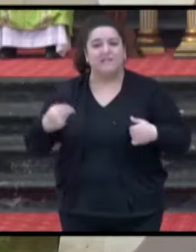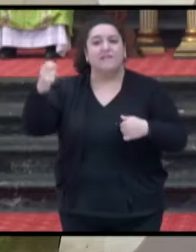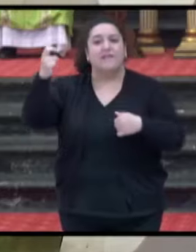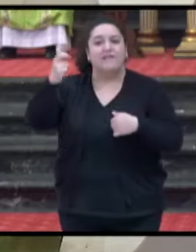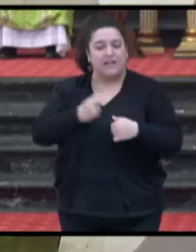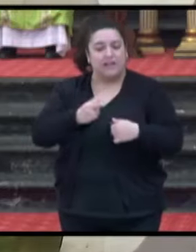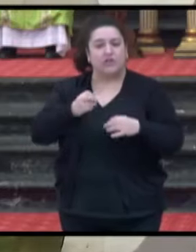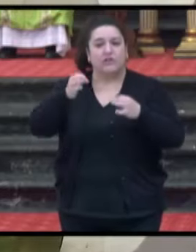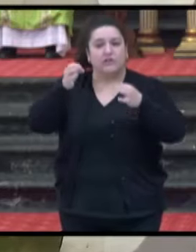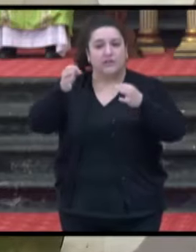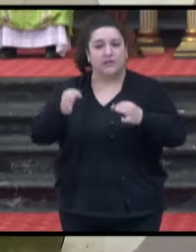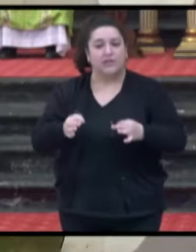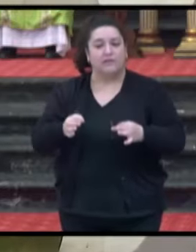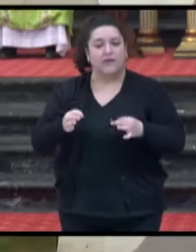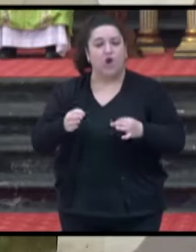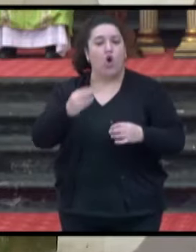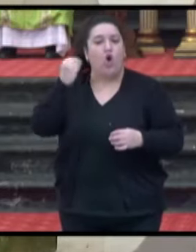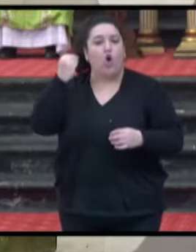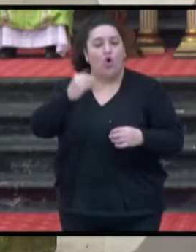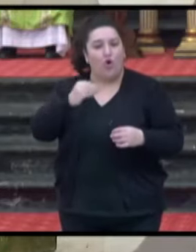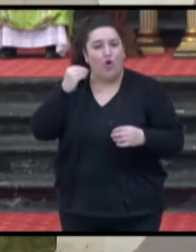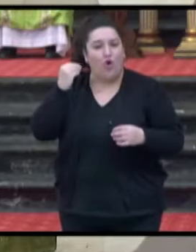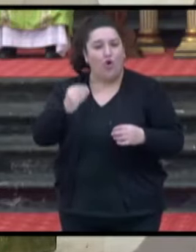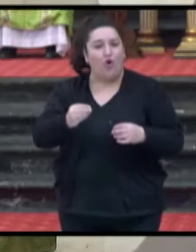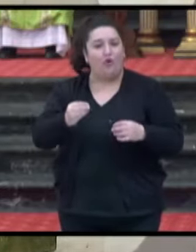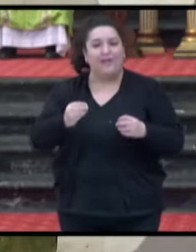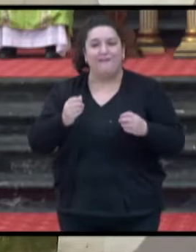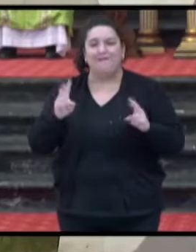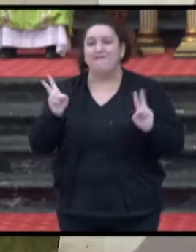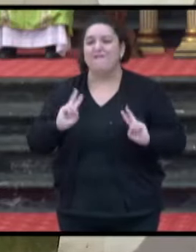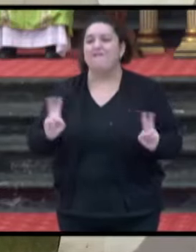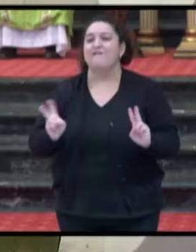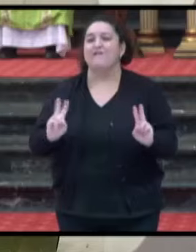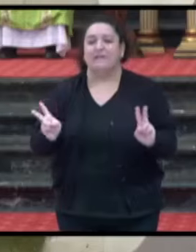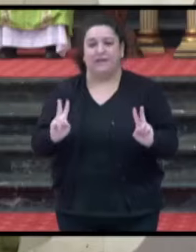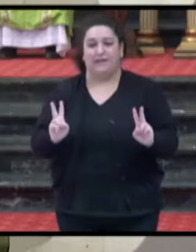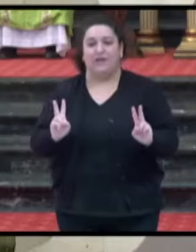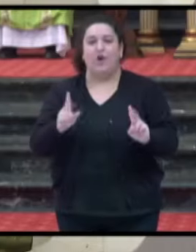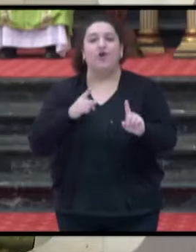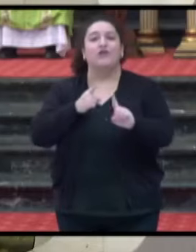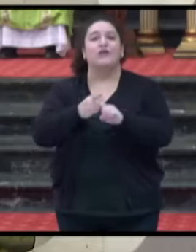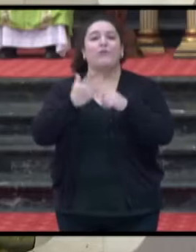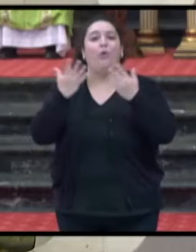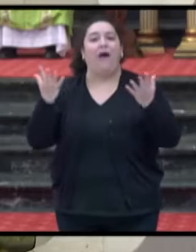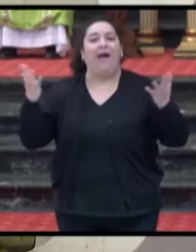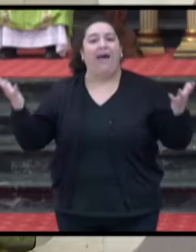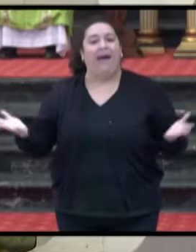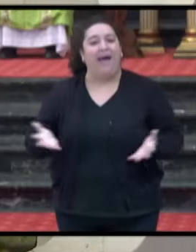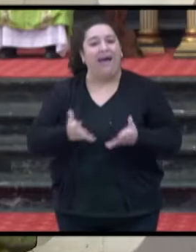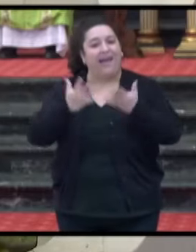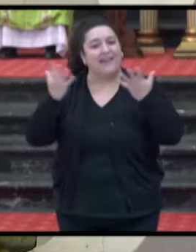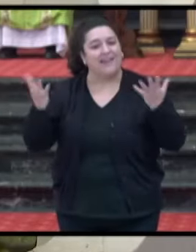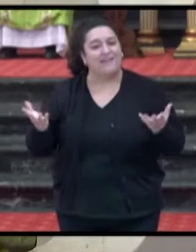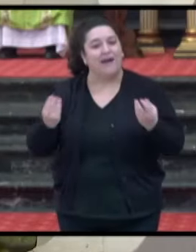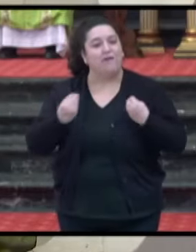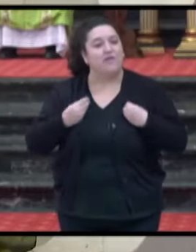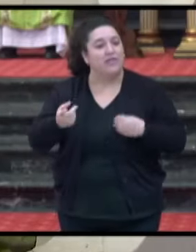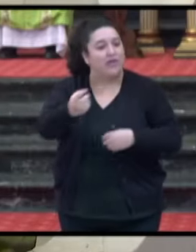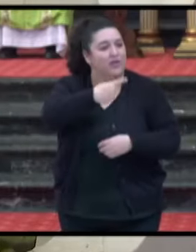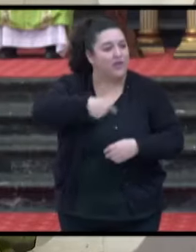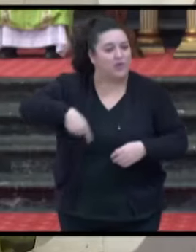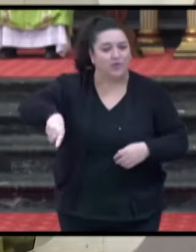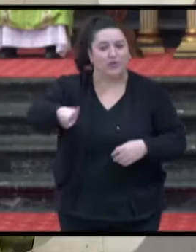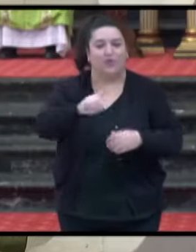viene fresco joven lleno de vitalidad para animar nuestra propia vida